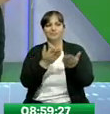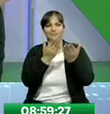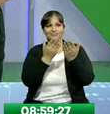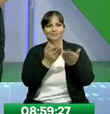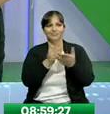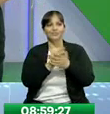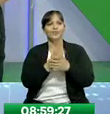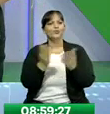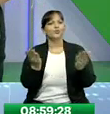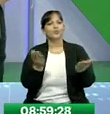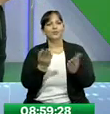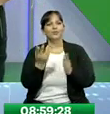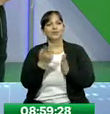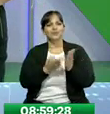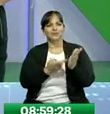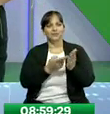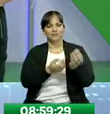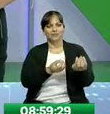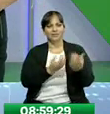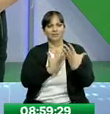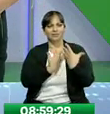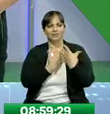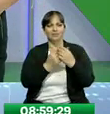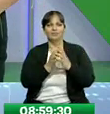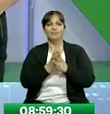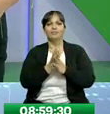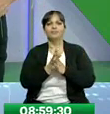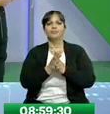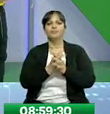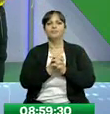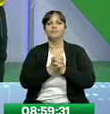situación a esta hora de la mañana cómo estás adrián digital